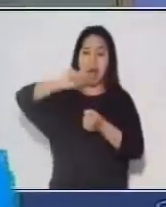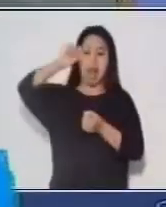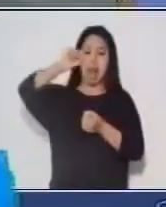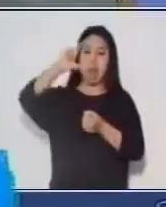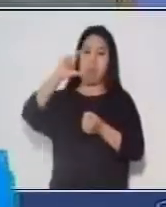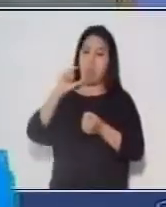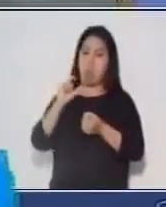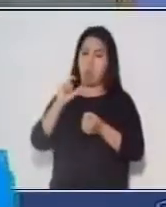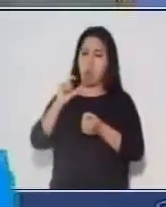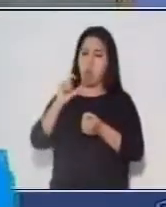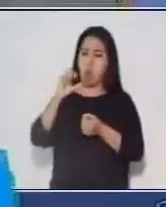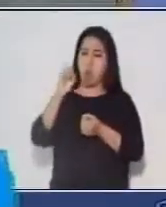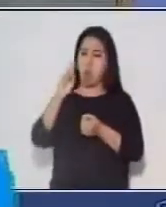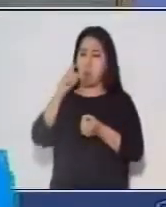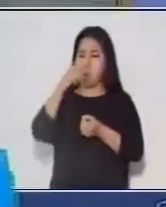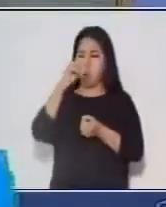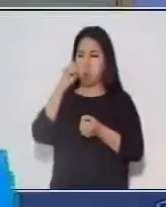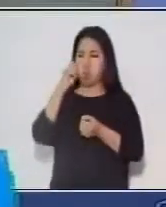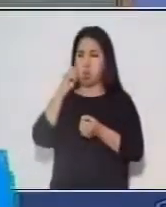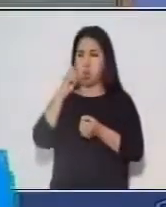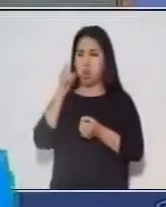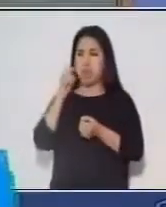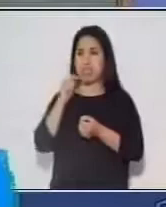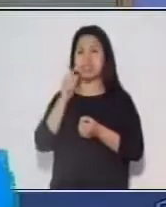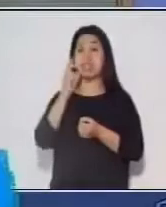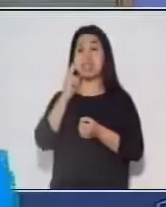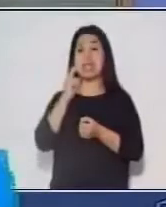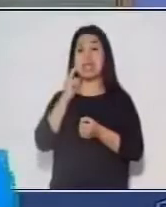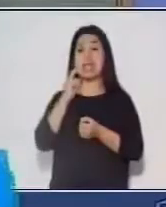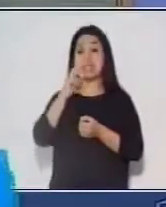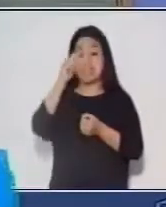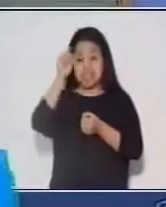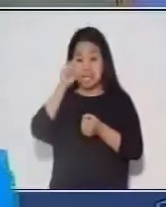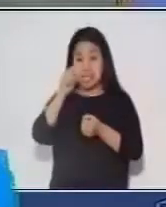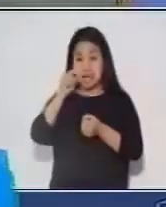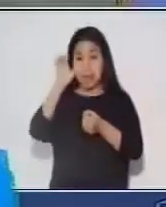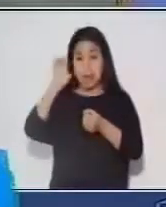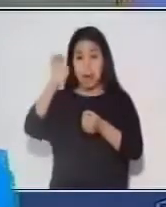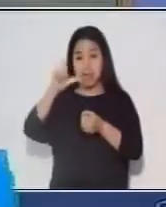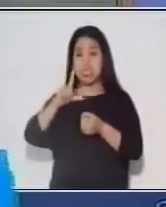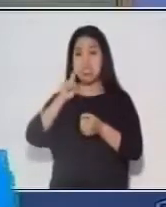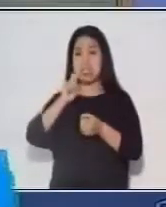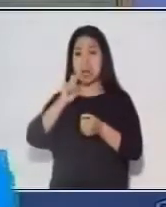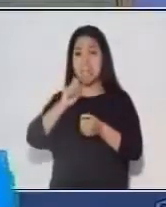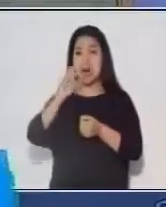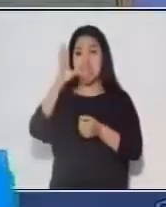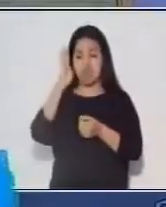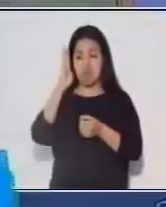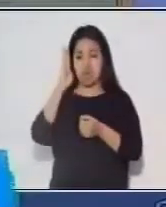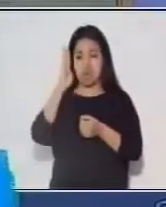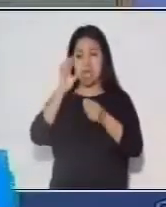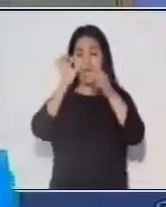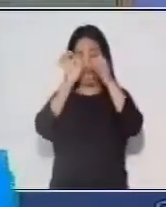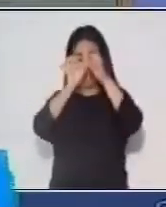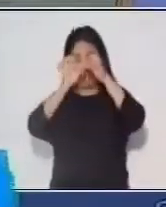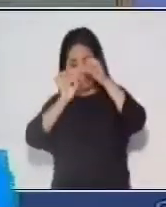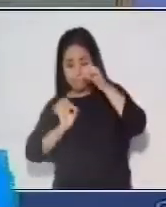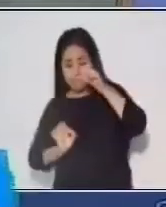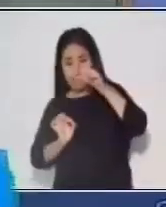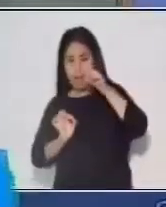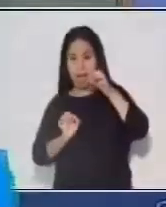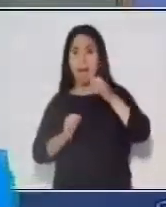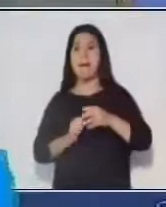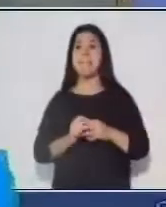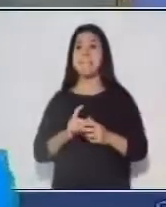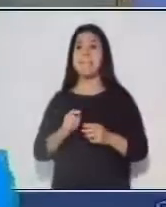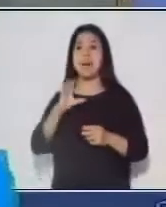ese elemento se llama B. Y de este extremo a este extremo va a ser nuestro